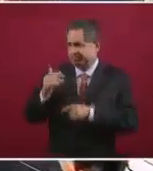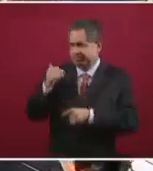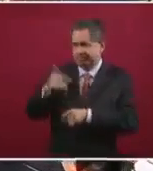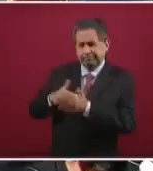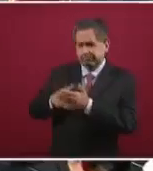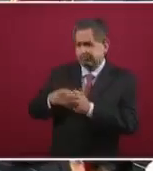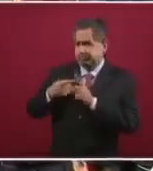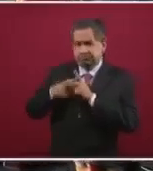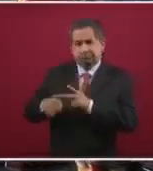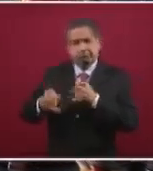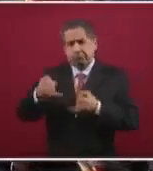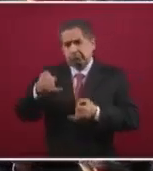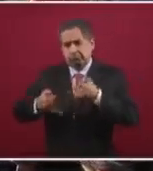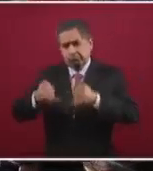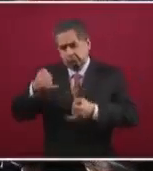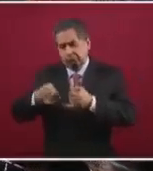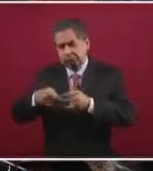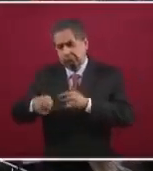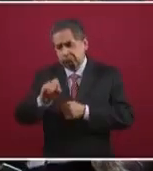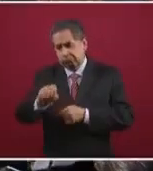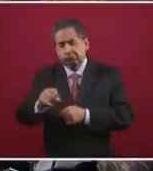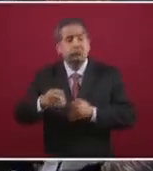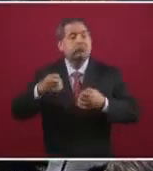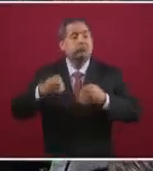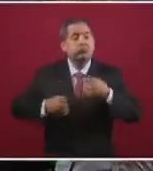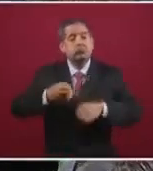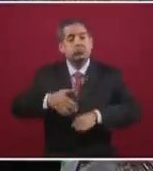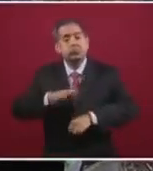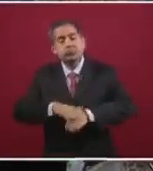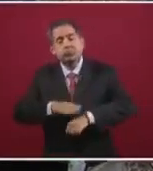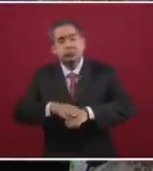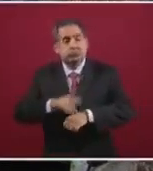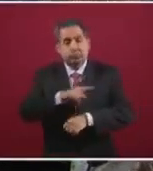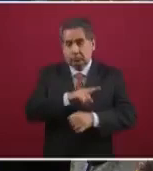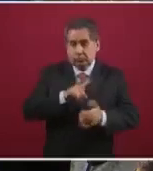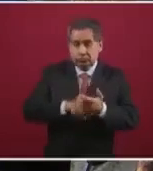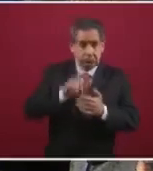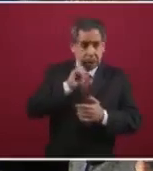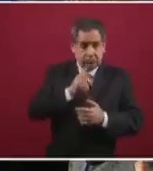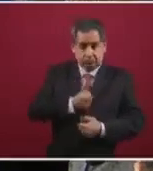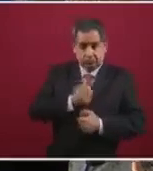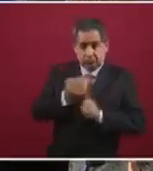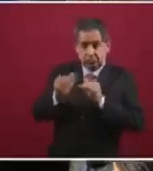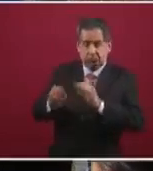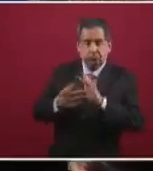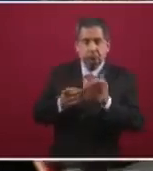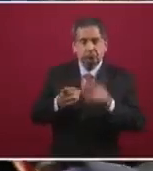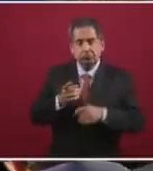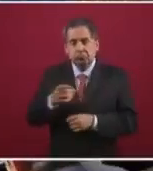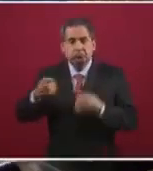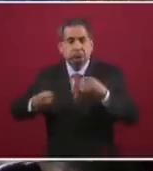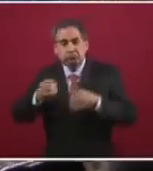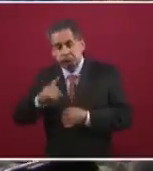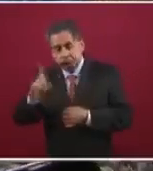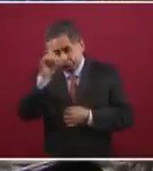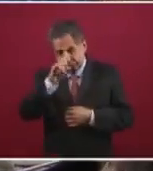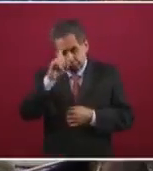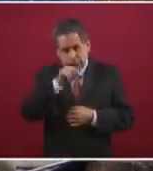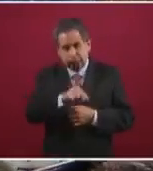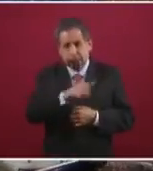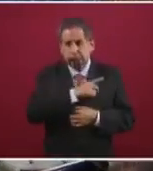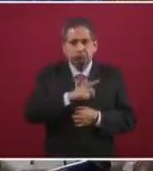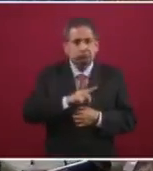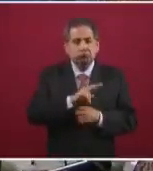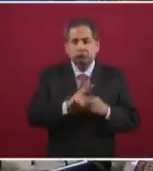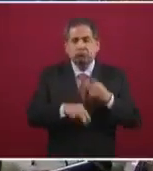el juez recomienda, debido a las declaraciones que dio en este proceso, que se presenten